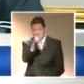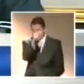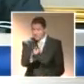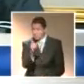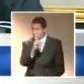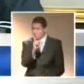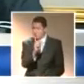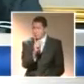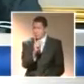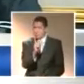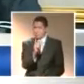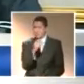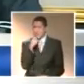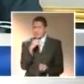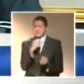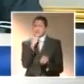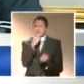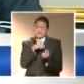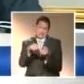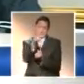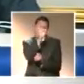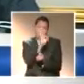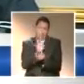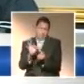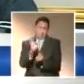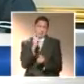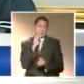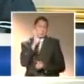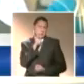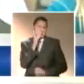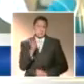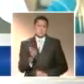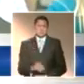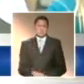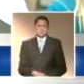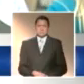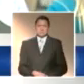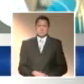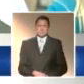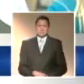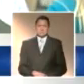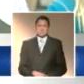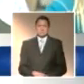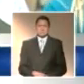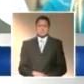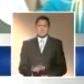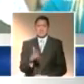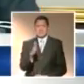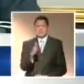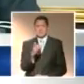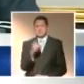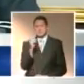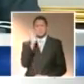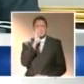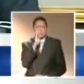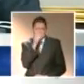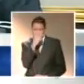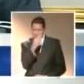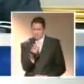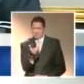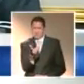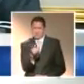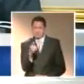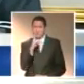Que águila no caza mosca. Yo tengo mucho respeto a las moscas, porque es que resulta que esa persona no llega a mosca, está rodeado de moscas,